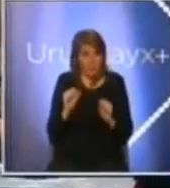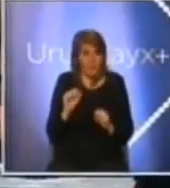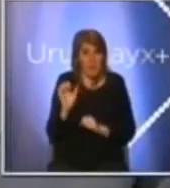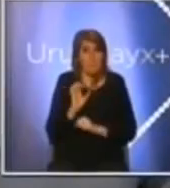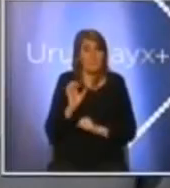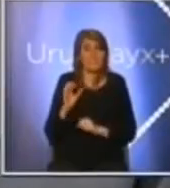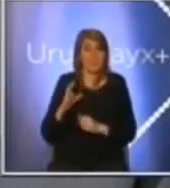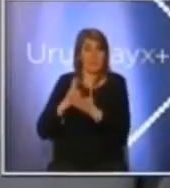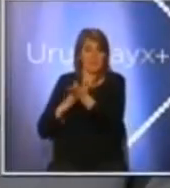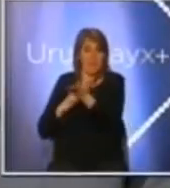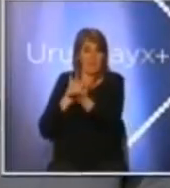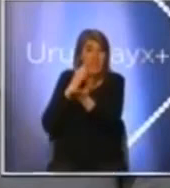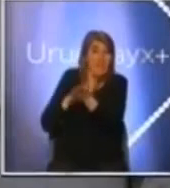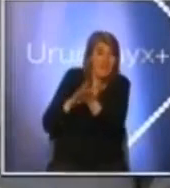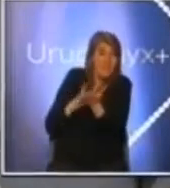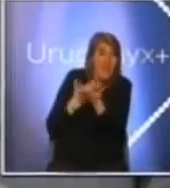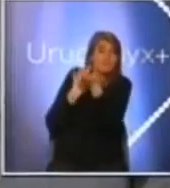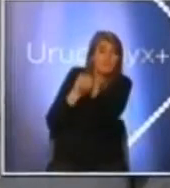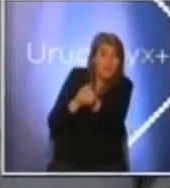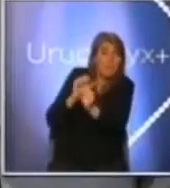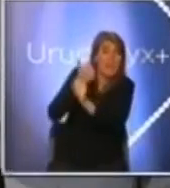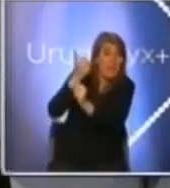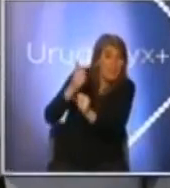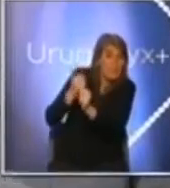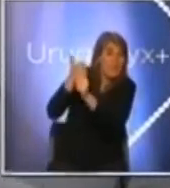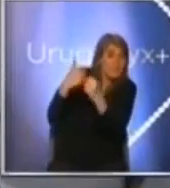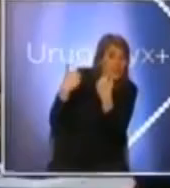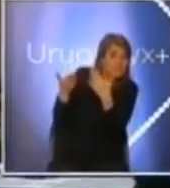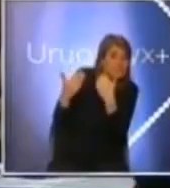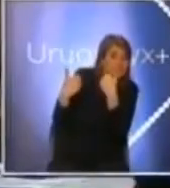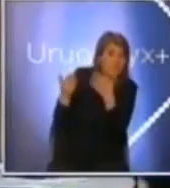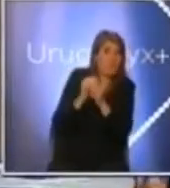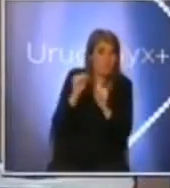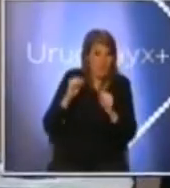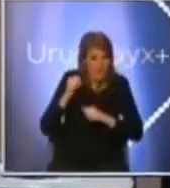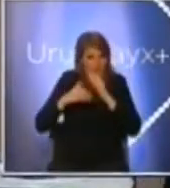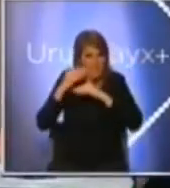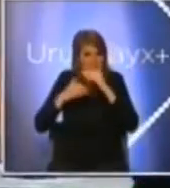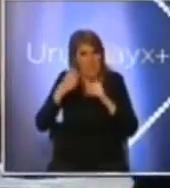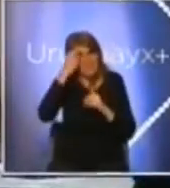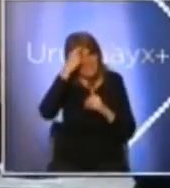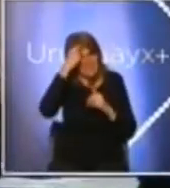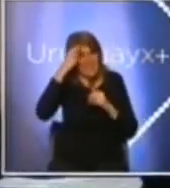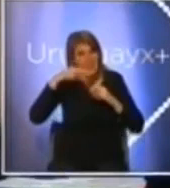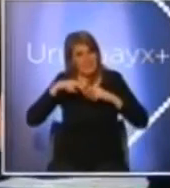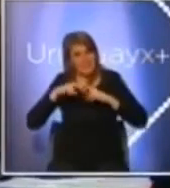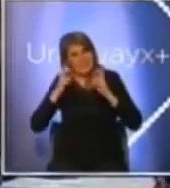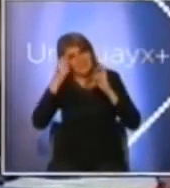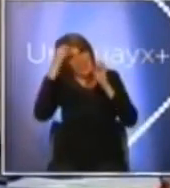privadas ensayo y aporte para avanzar en ciencia y tecnología? Amigas y